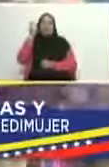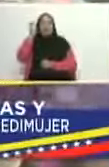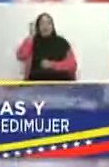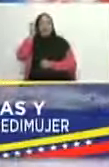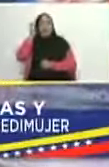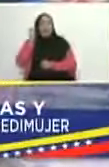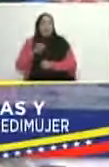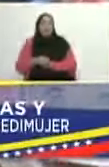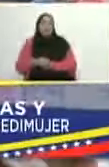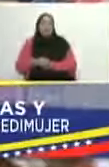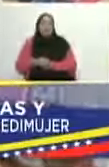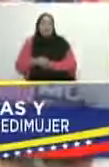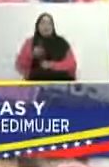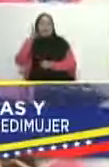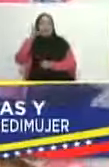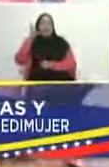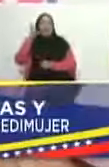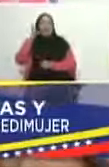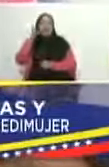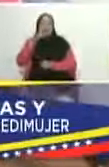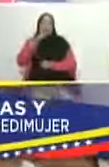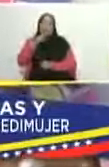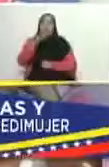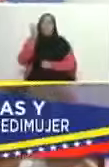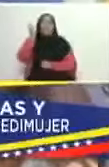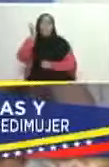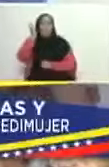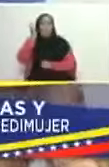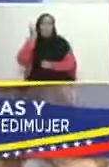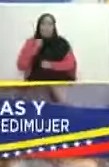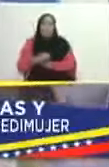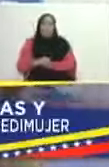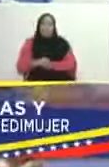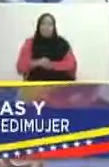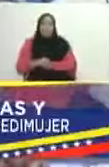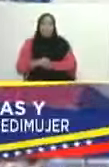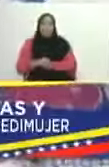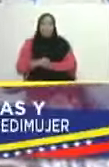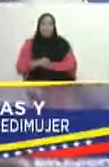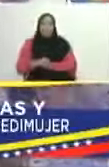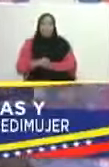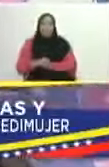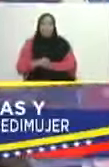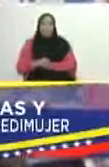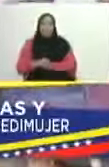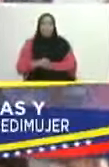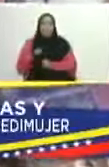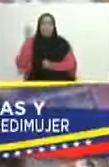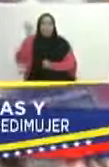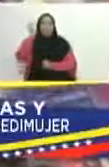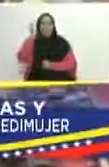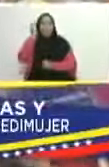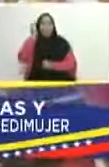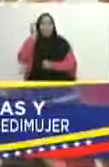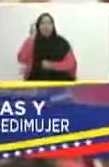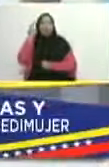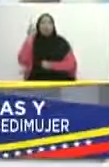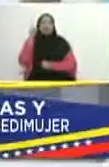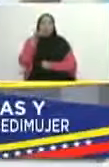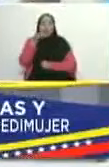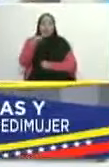Mujer, escucha, escucha, incorpórate a la lucha. Mujer,